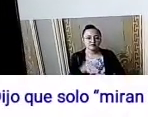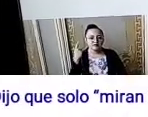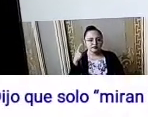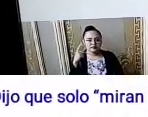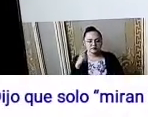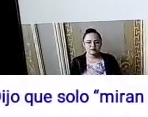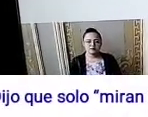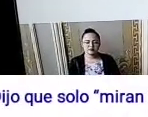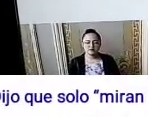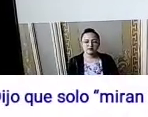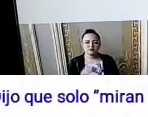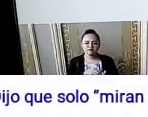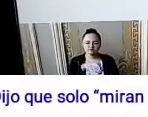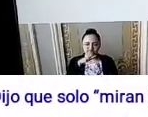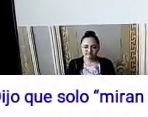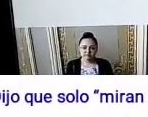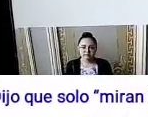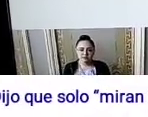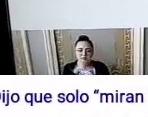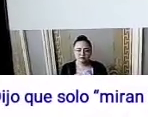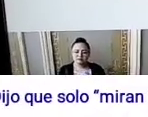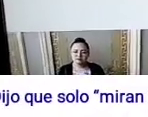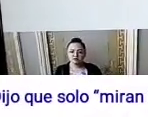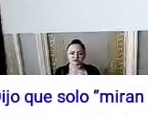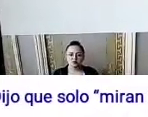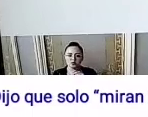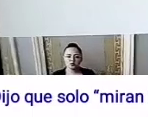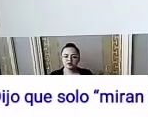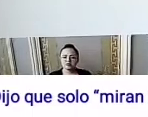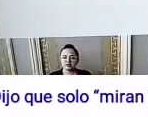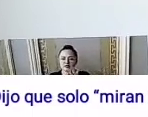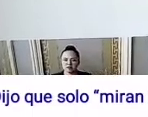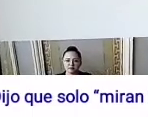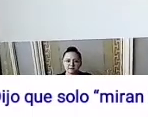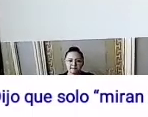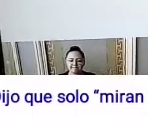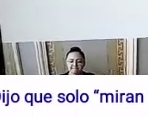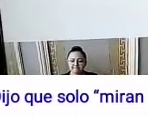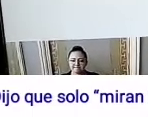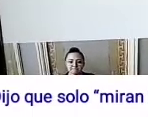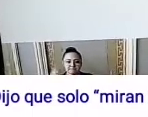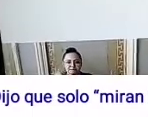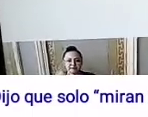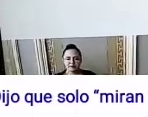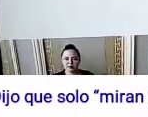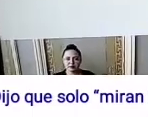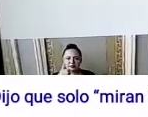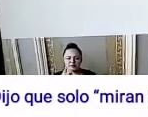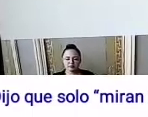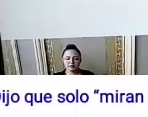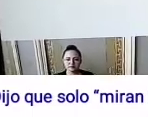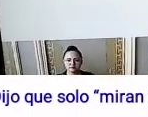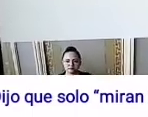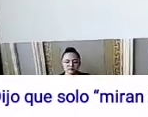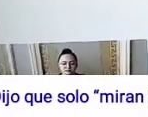Puebla, sentando las bases para implementar la cuarta transformación de la vida pública en Puebla. Por primera vez en la